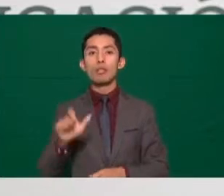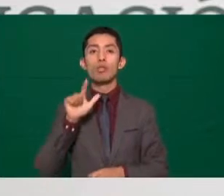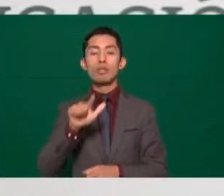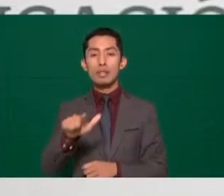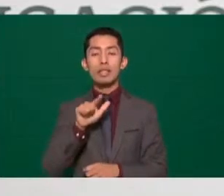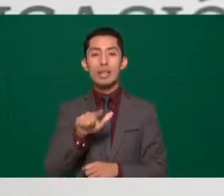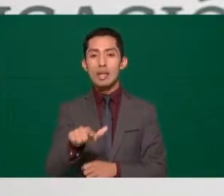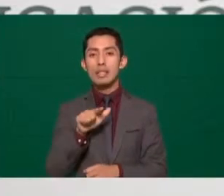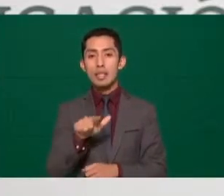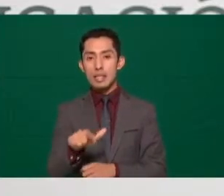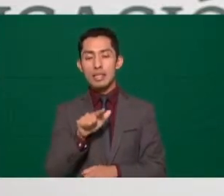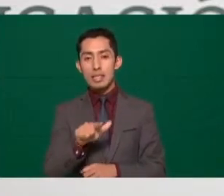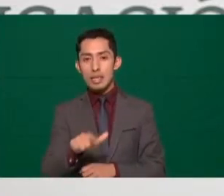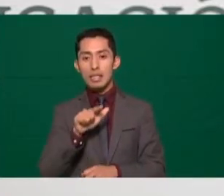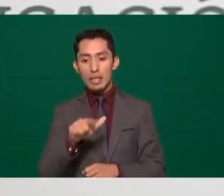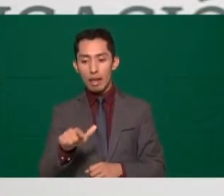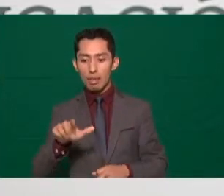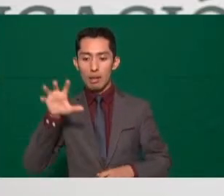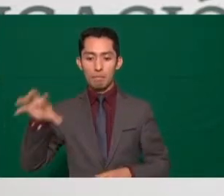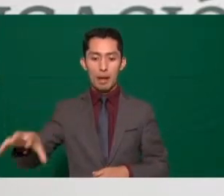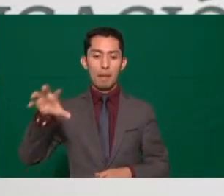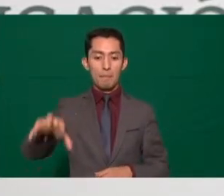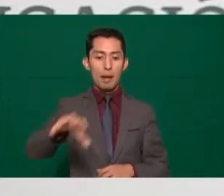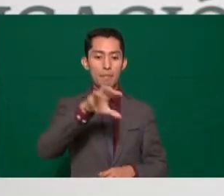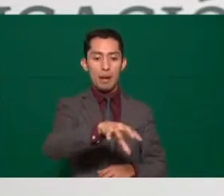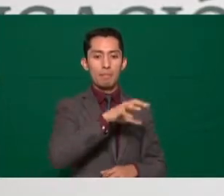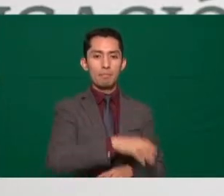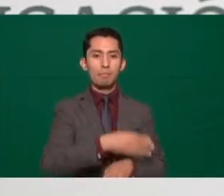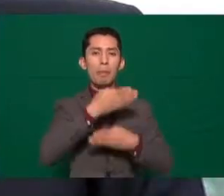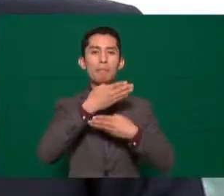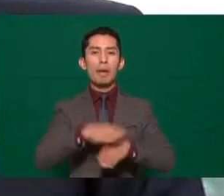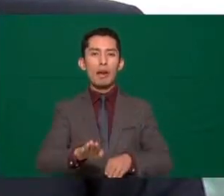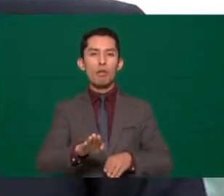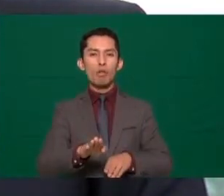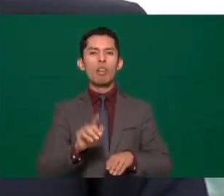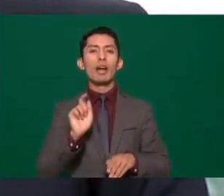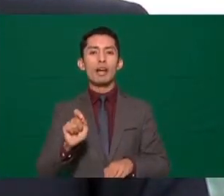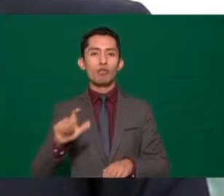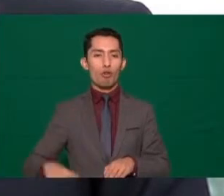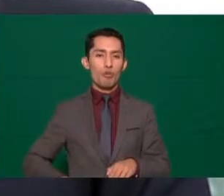117 sucursales del Banco del Bienestar.